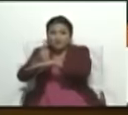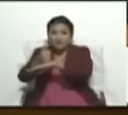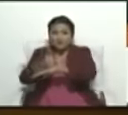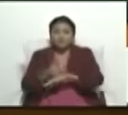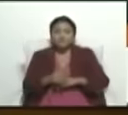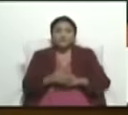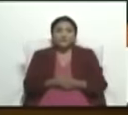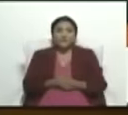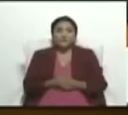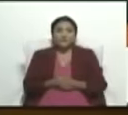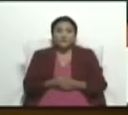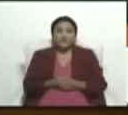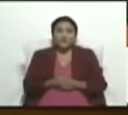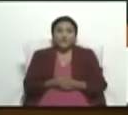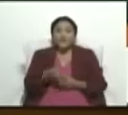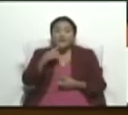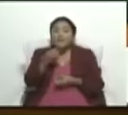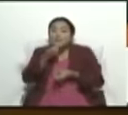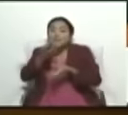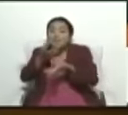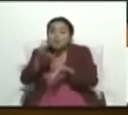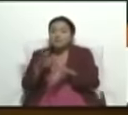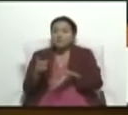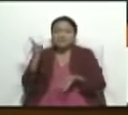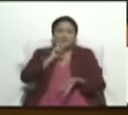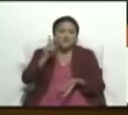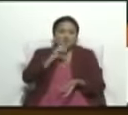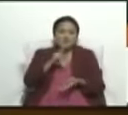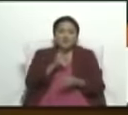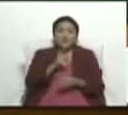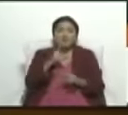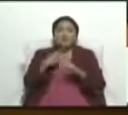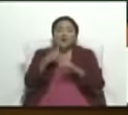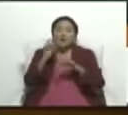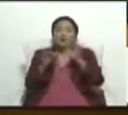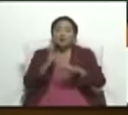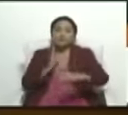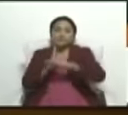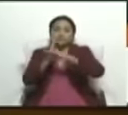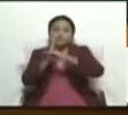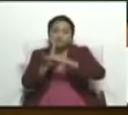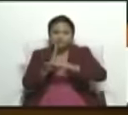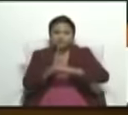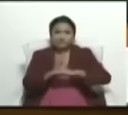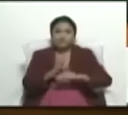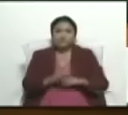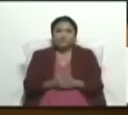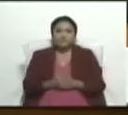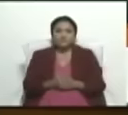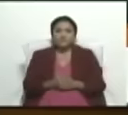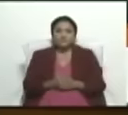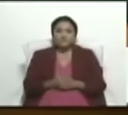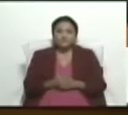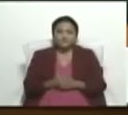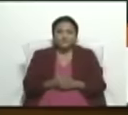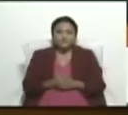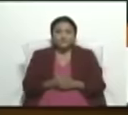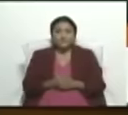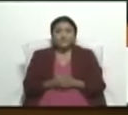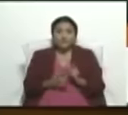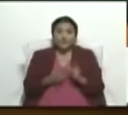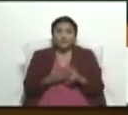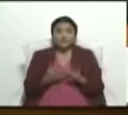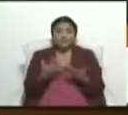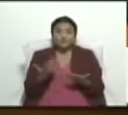momento, de falsa atestación y obstrucción a la justicia. Con la medida previa, esto fue importante y